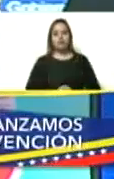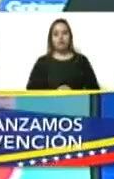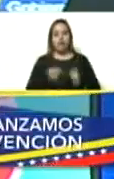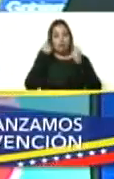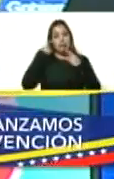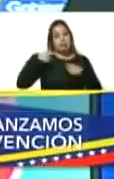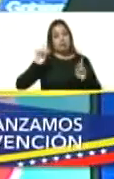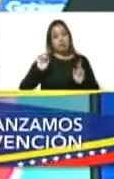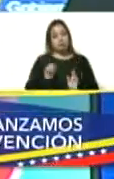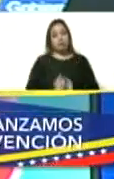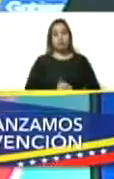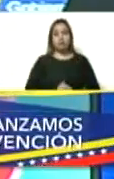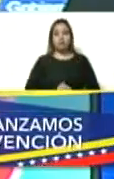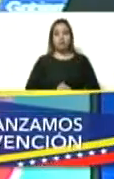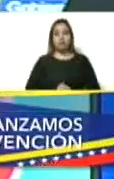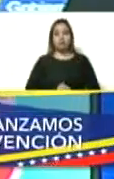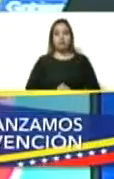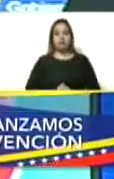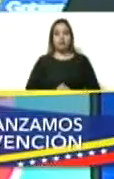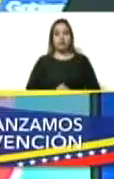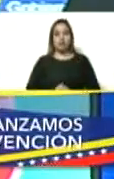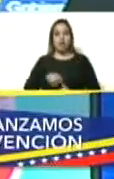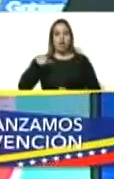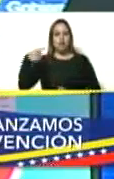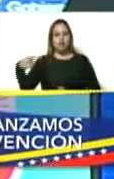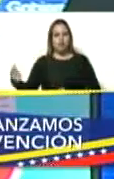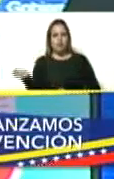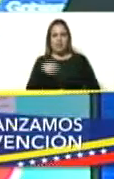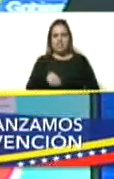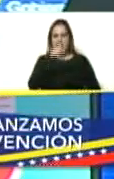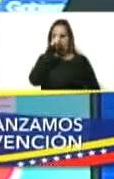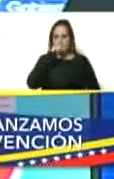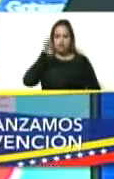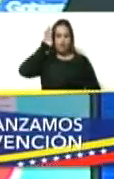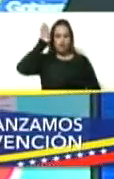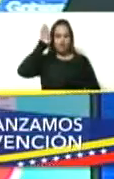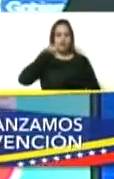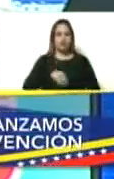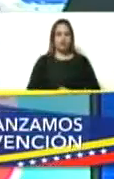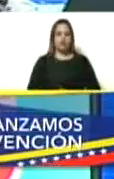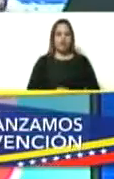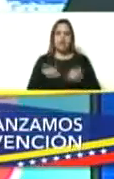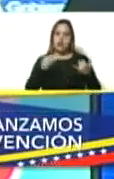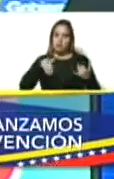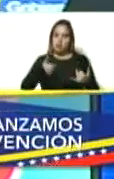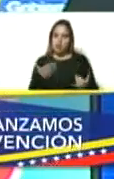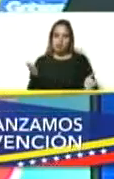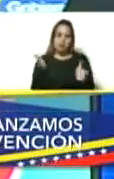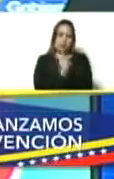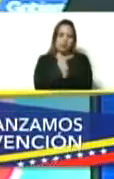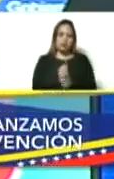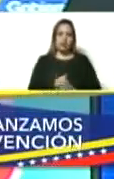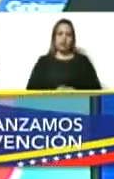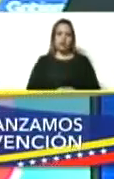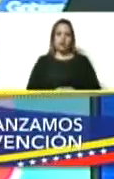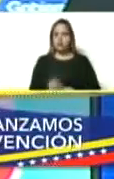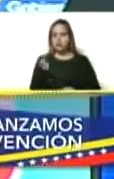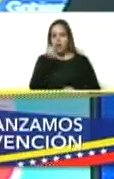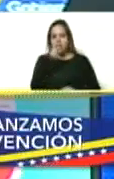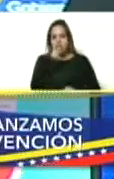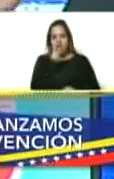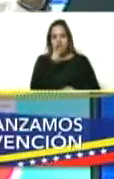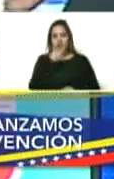quizás en los meses y años que están por venir ya se podrá conseguir los